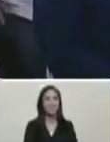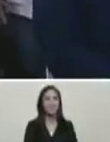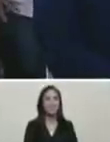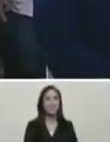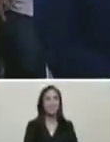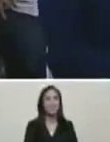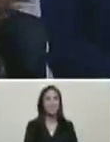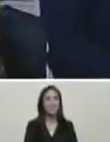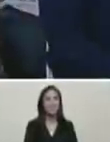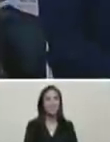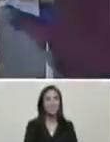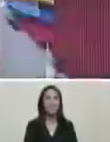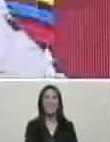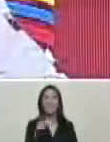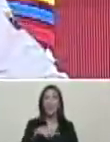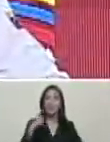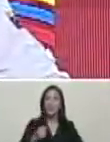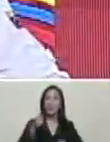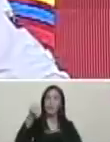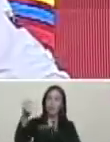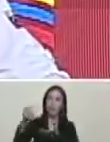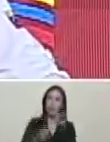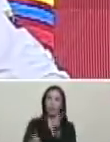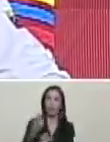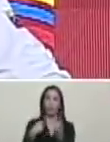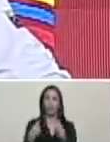Y el bono correspondiente